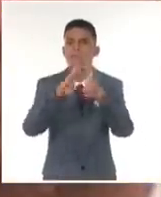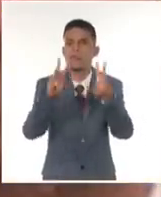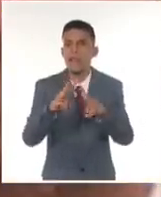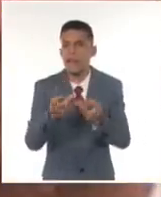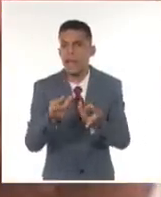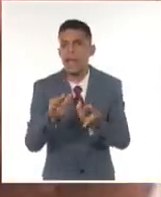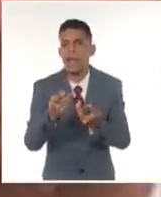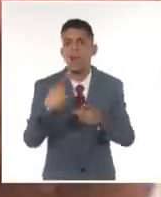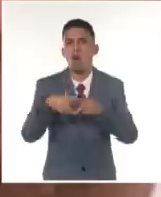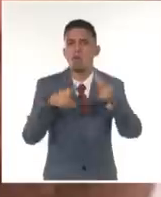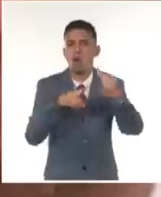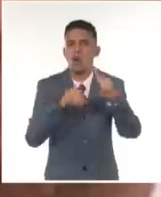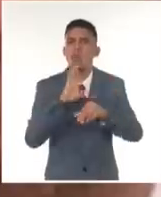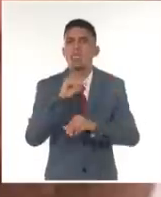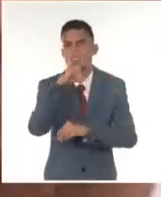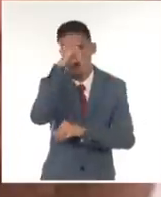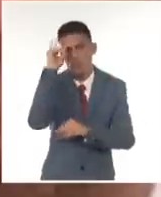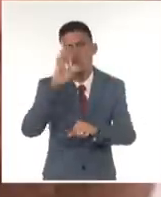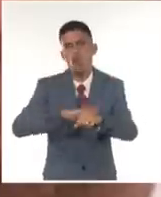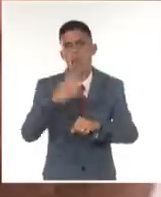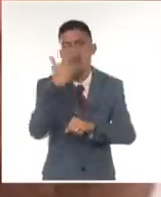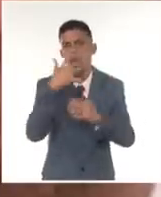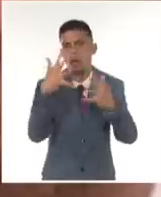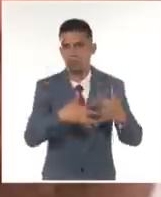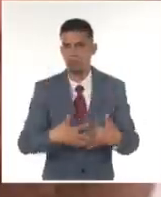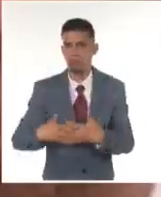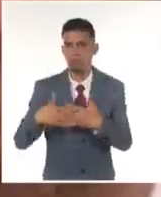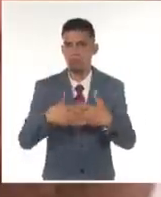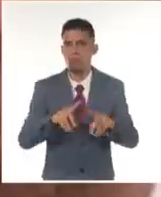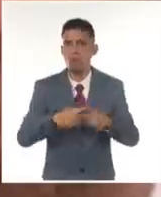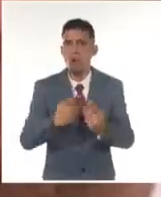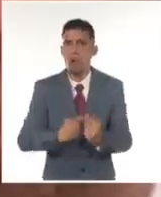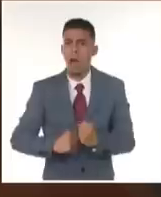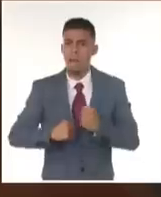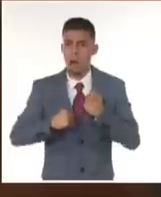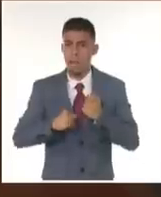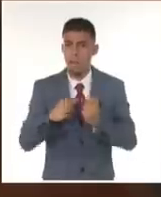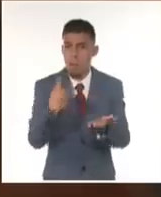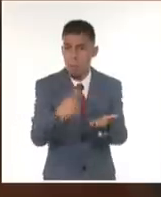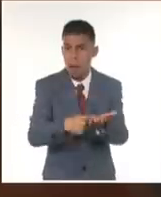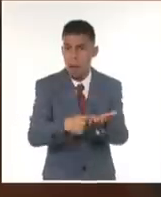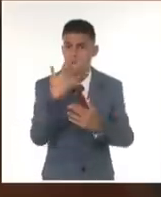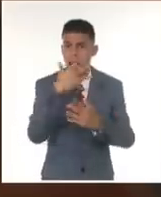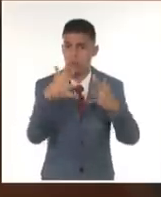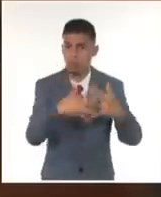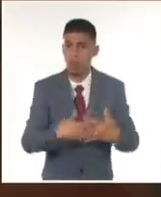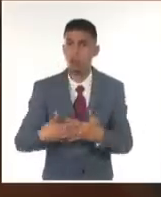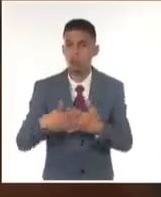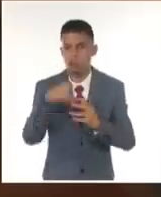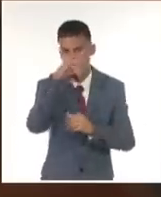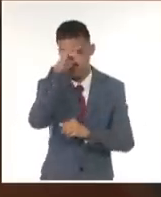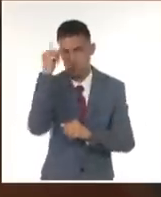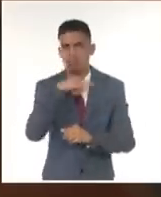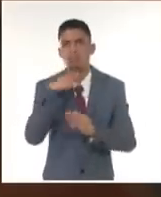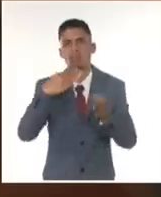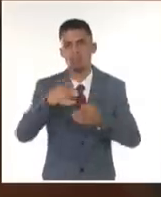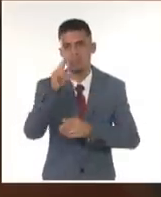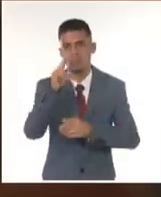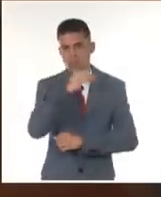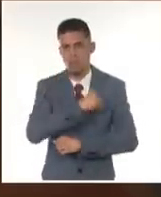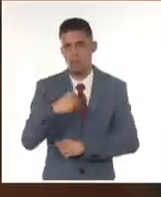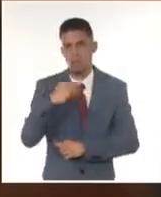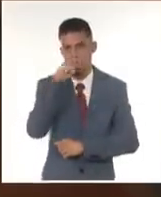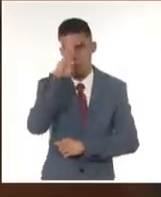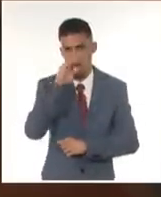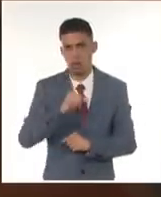militar estadounidense con efectivos y armamento de ese país la que presuntamente cegó la vida de nuestros compatriotas.